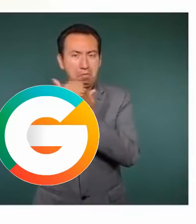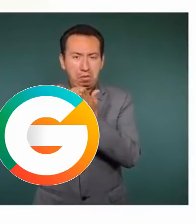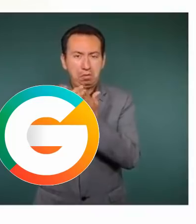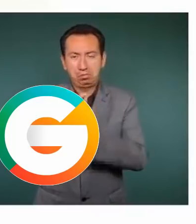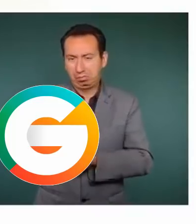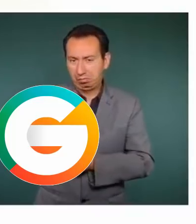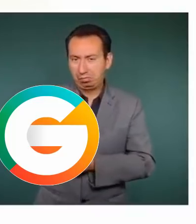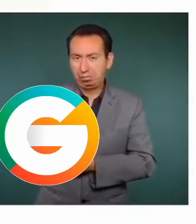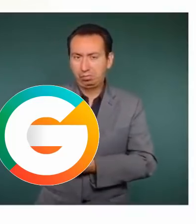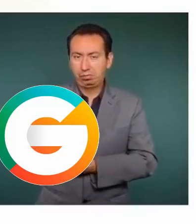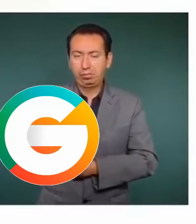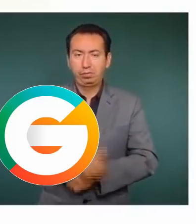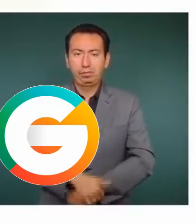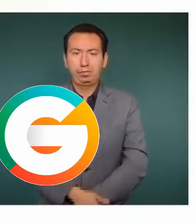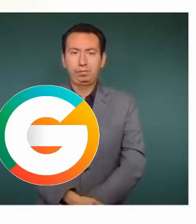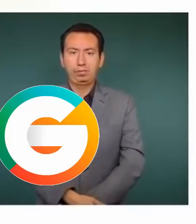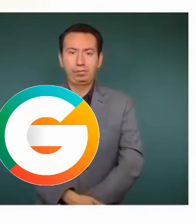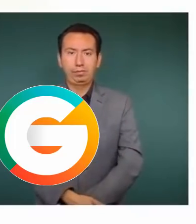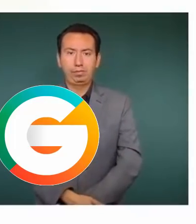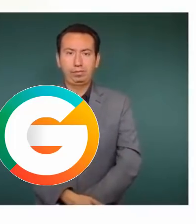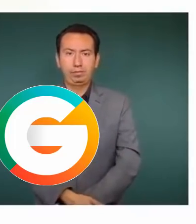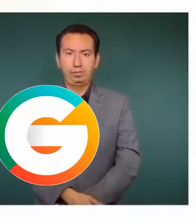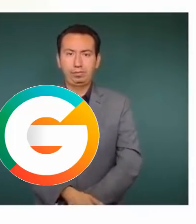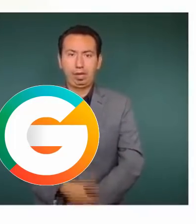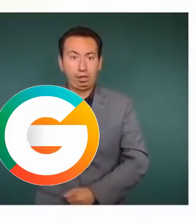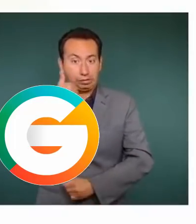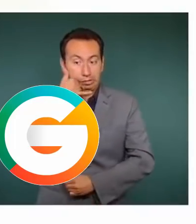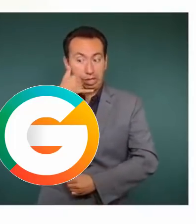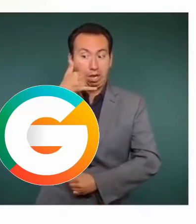sigue, por favor. Extorsiones.